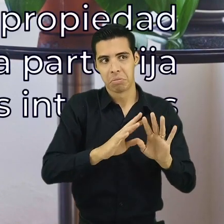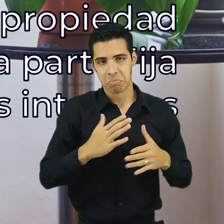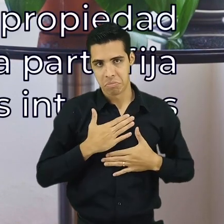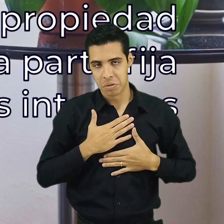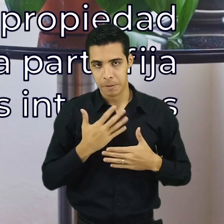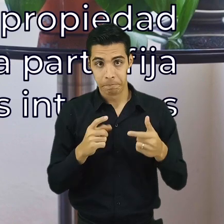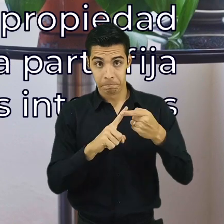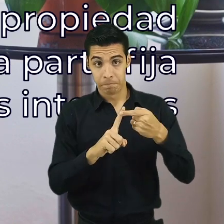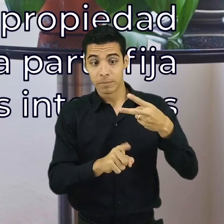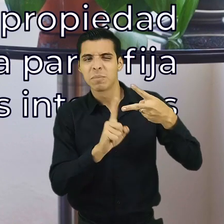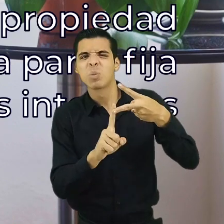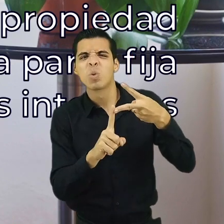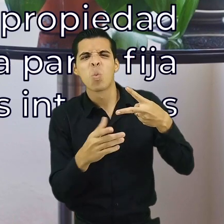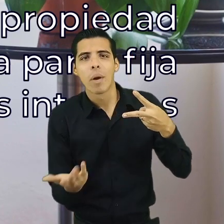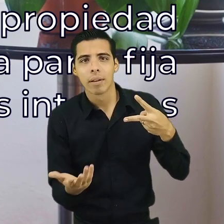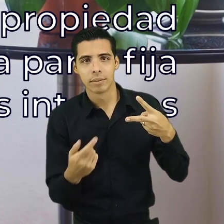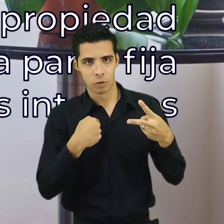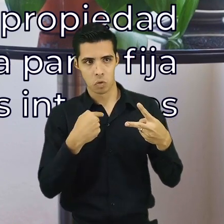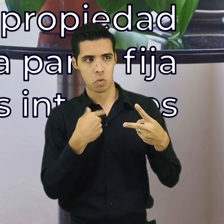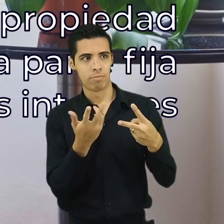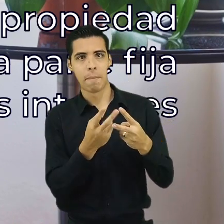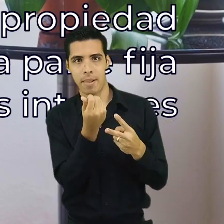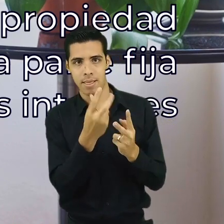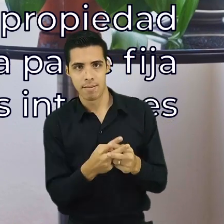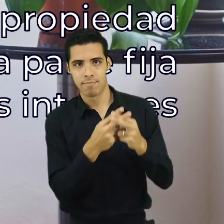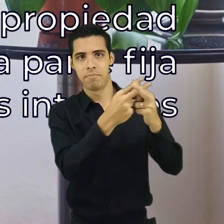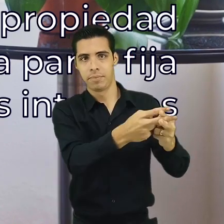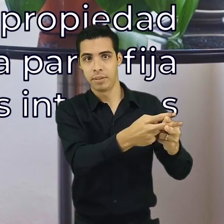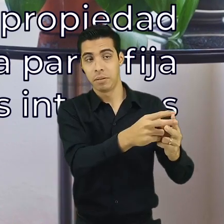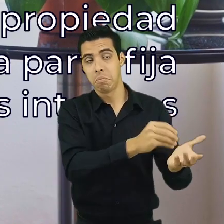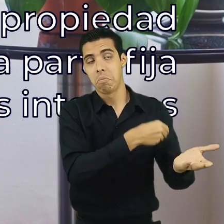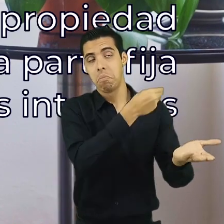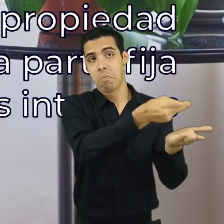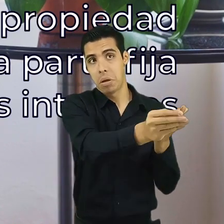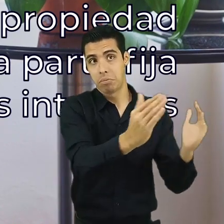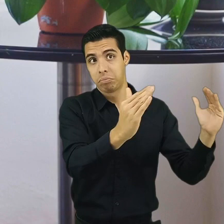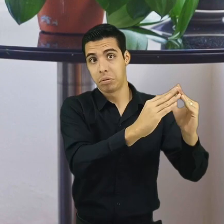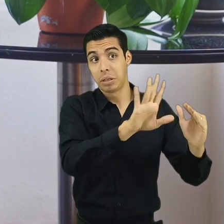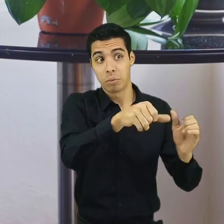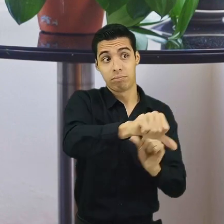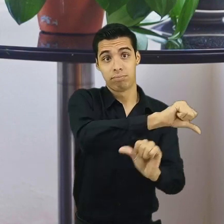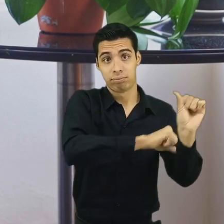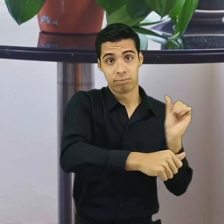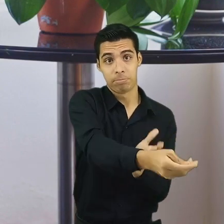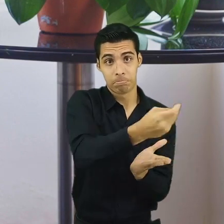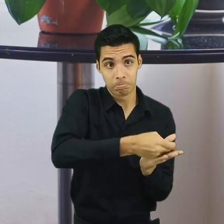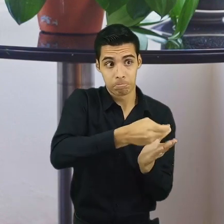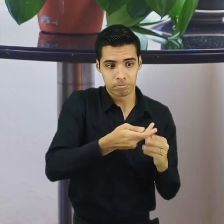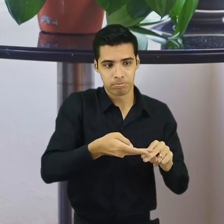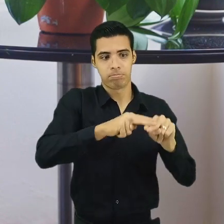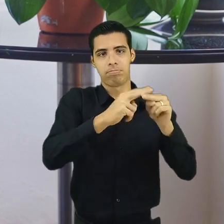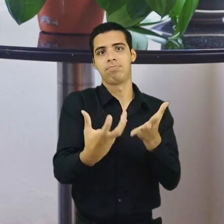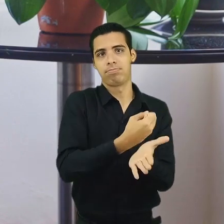un préstamo hipotecario sobre una propiedad y recibir una parte fija de los intereses a medida que se paga el préstamo. De esta manera entonces podemos hacer